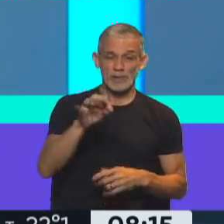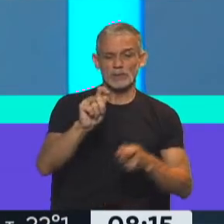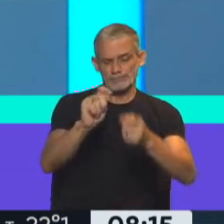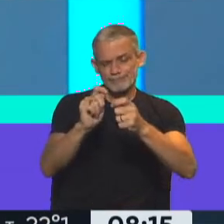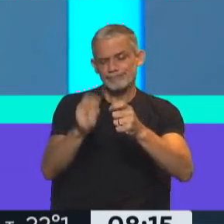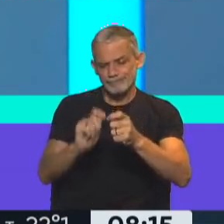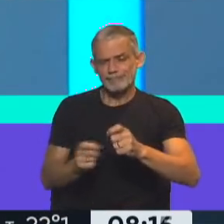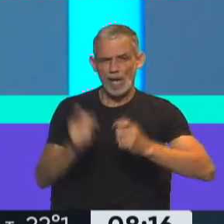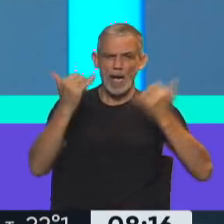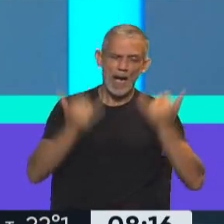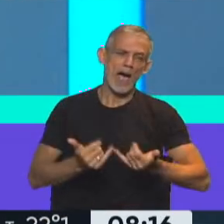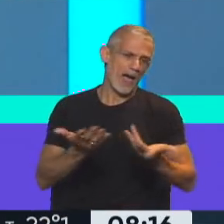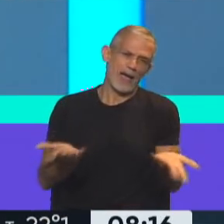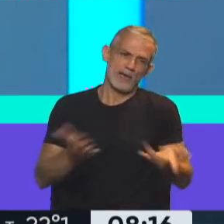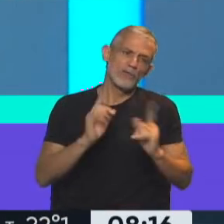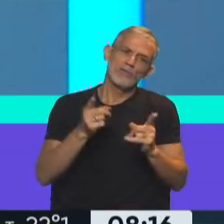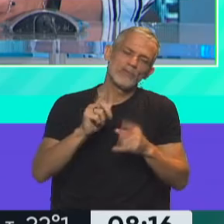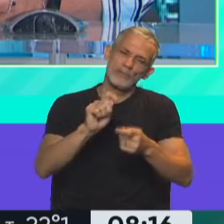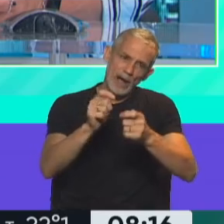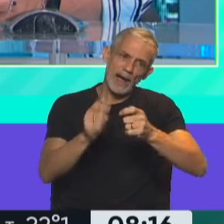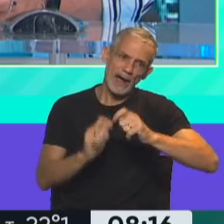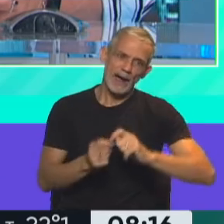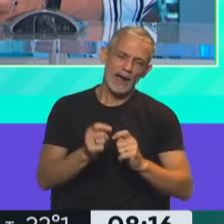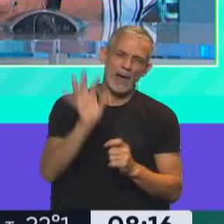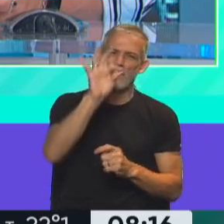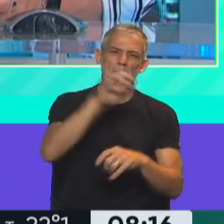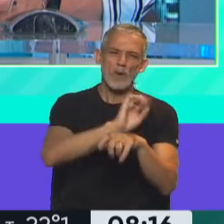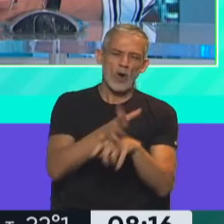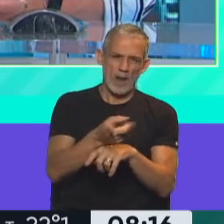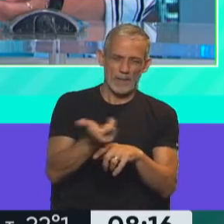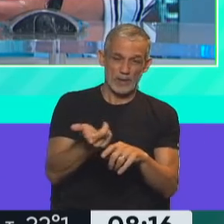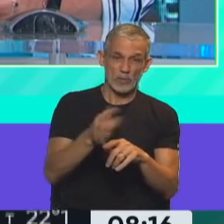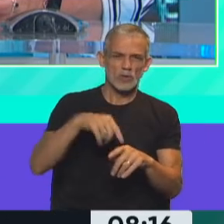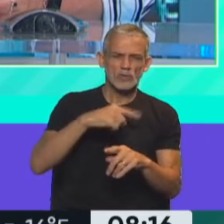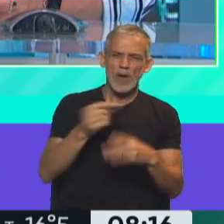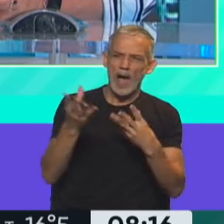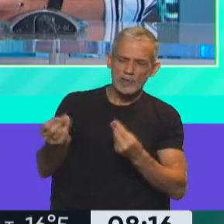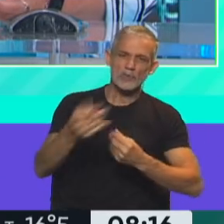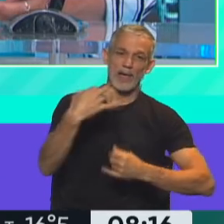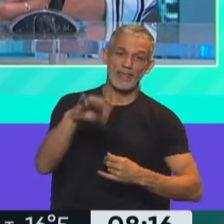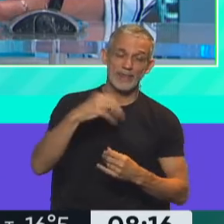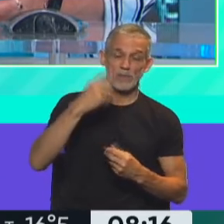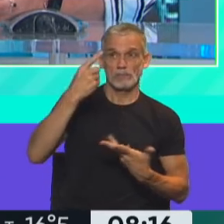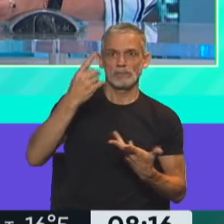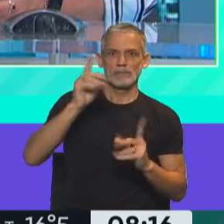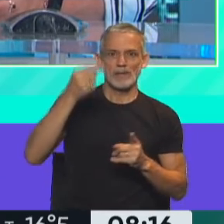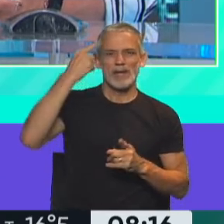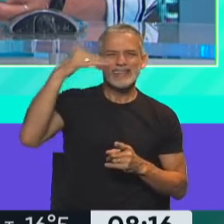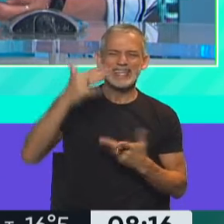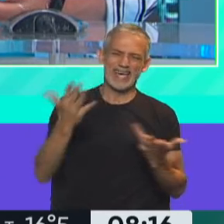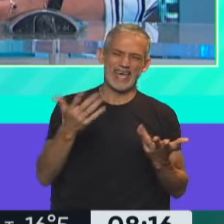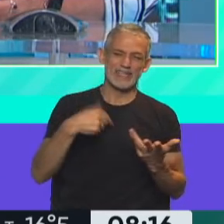mutando, este es un peligro que tenemos. Hay que ser, si no somos solidarios, por lo menos seamos inteligentes. Si